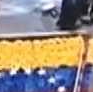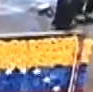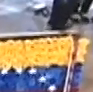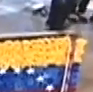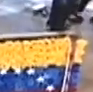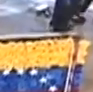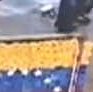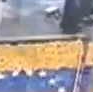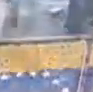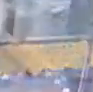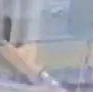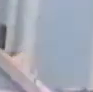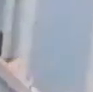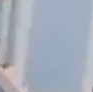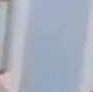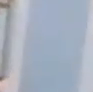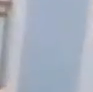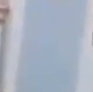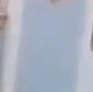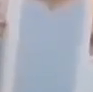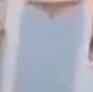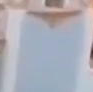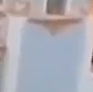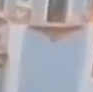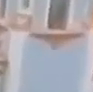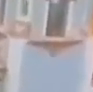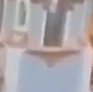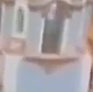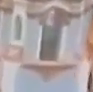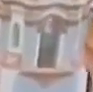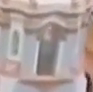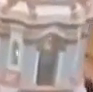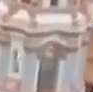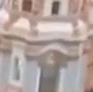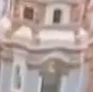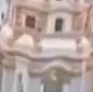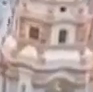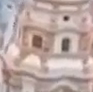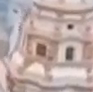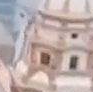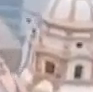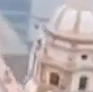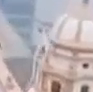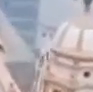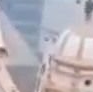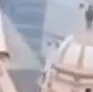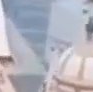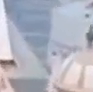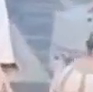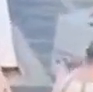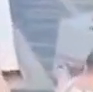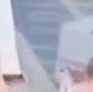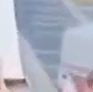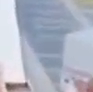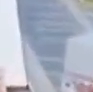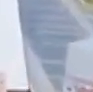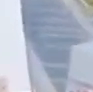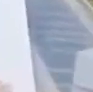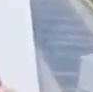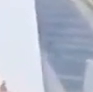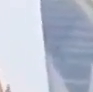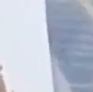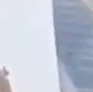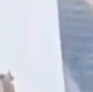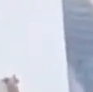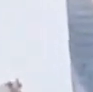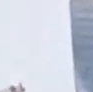lograr la independencia definitiva hace 200 años. Con estas imágenes retornamos el pase al